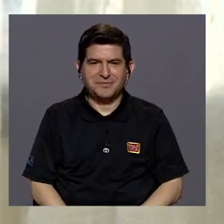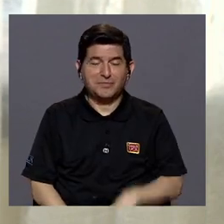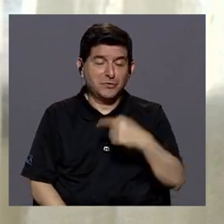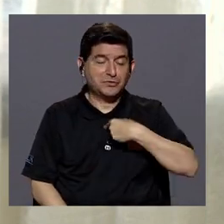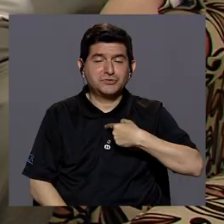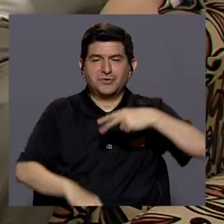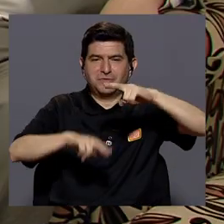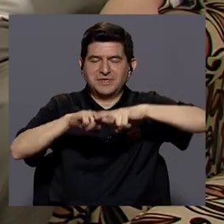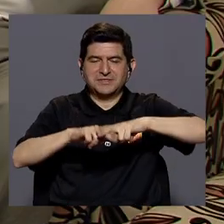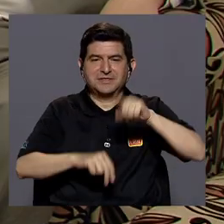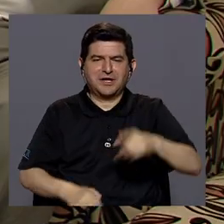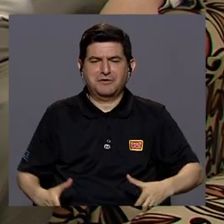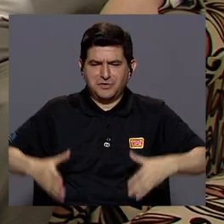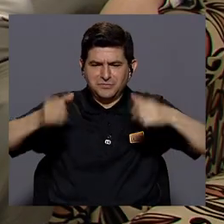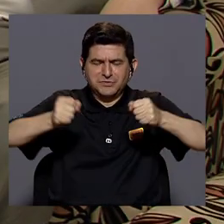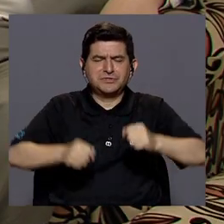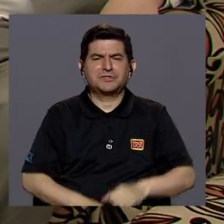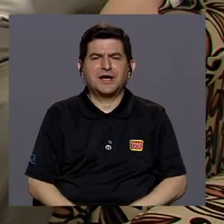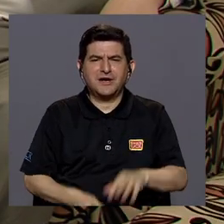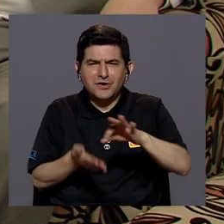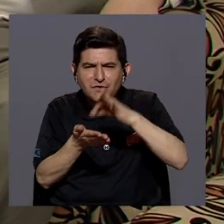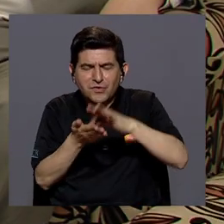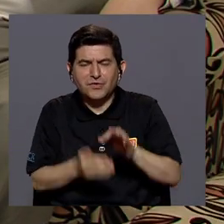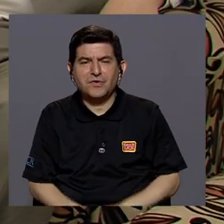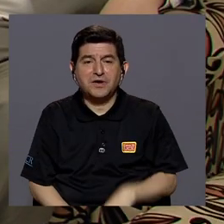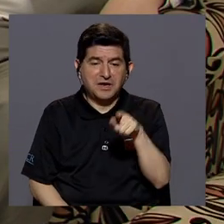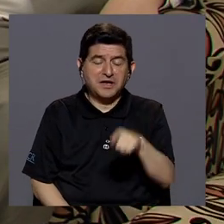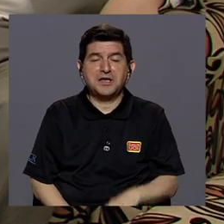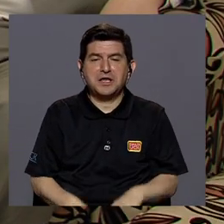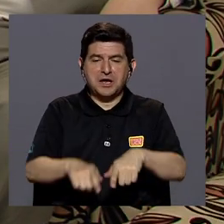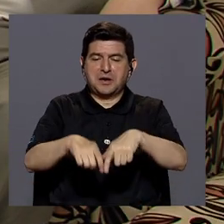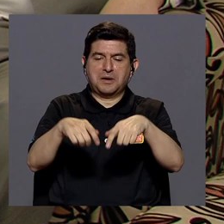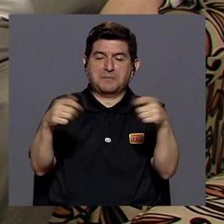frijoles y me ponía en el periódico a los 5 o 6 años.